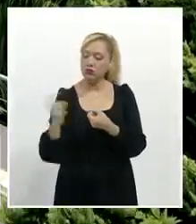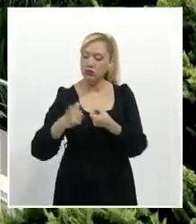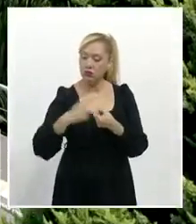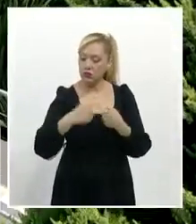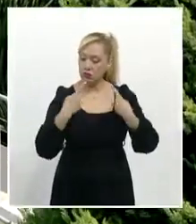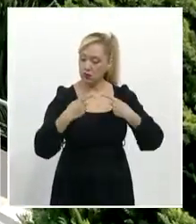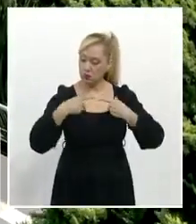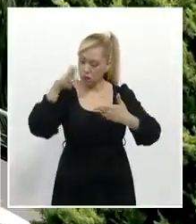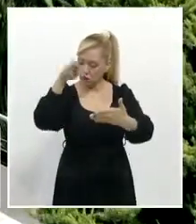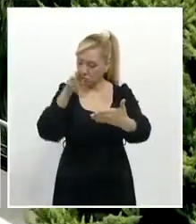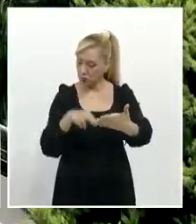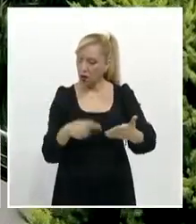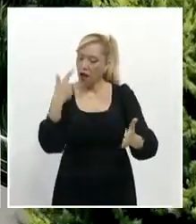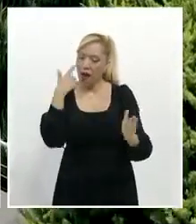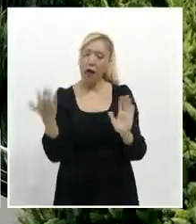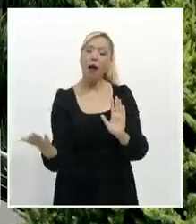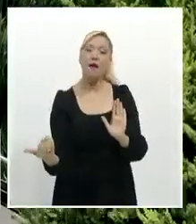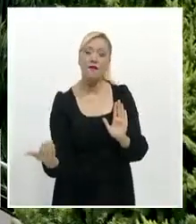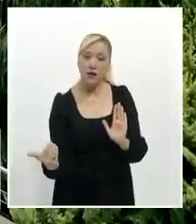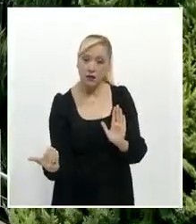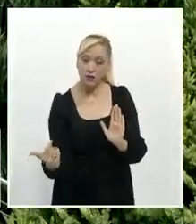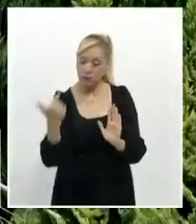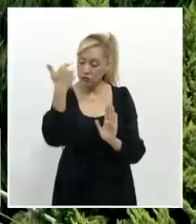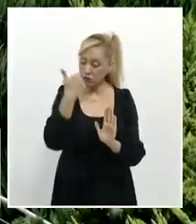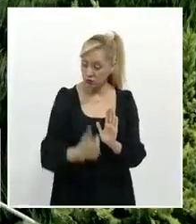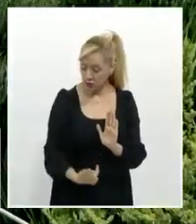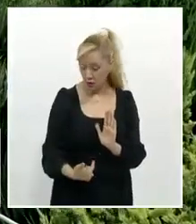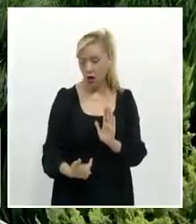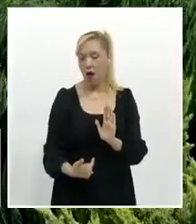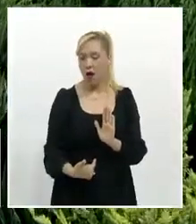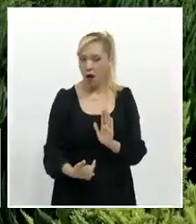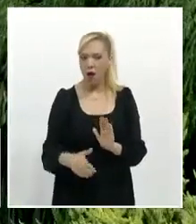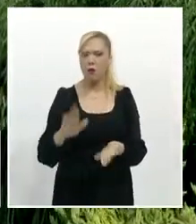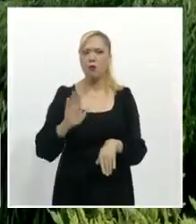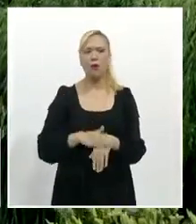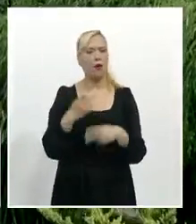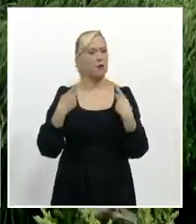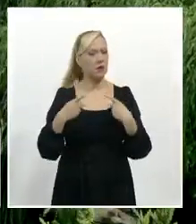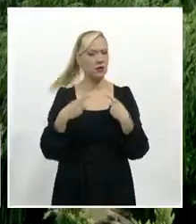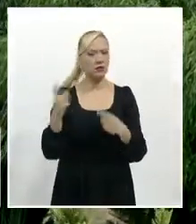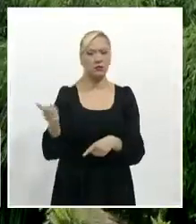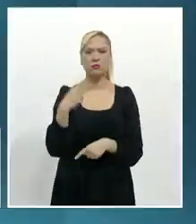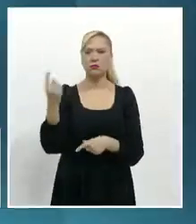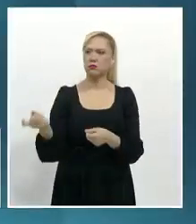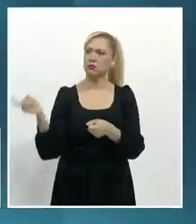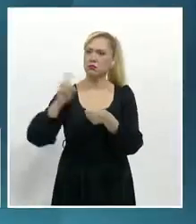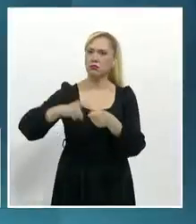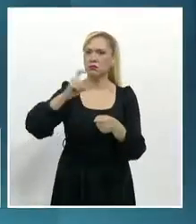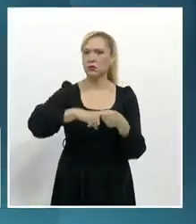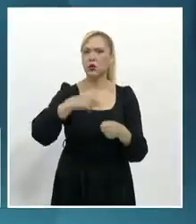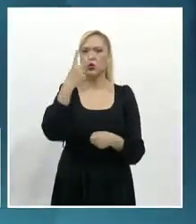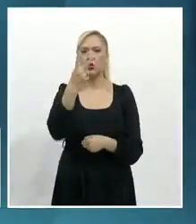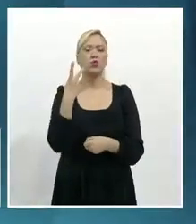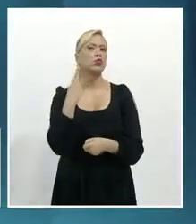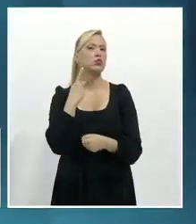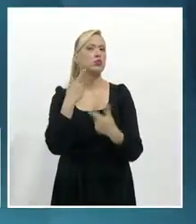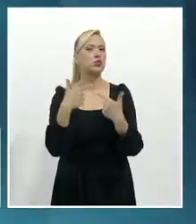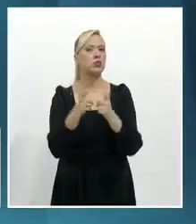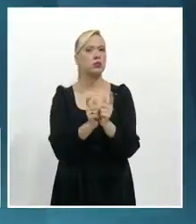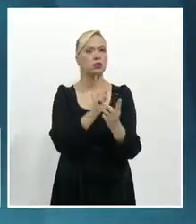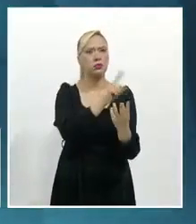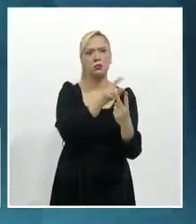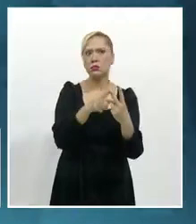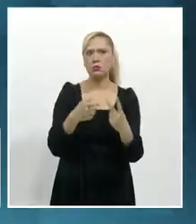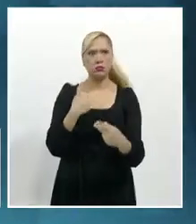personas a su padrón de militantes. Lo anterior al estudiar el caso de diversas personas que fueron afiliadas a dos partidos políticos sin